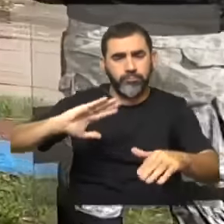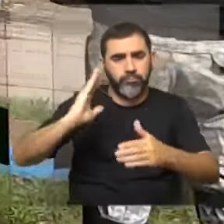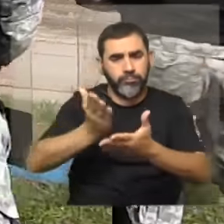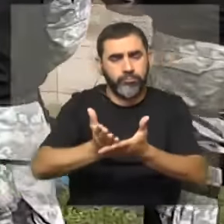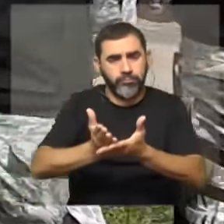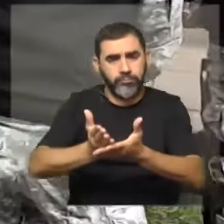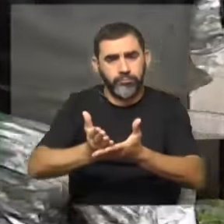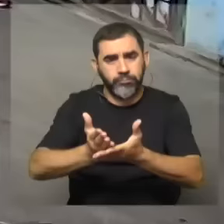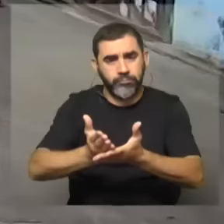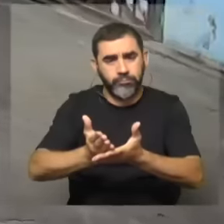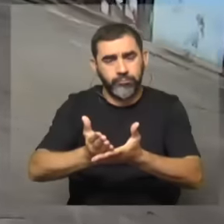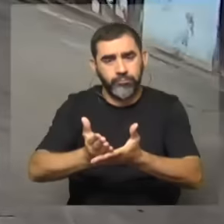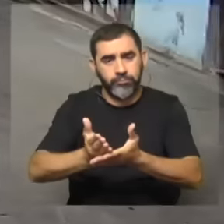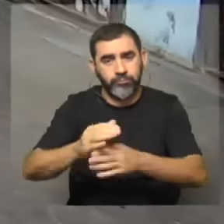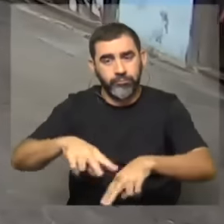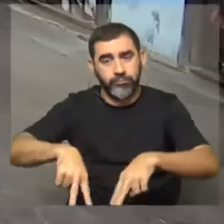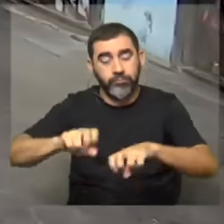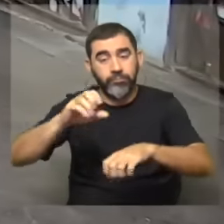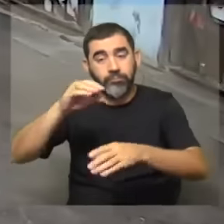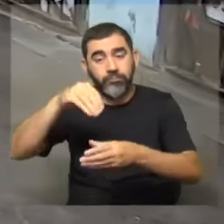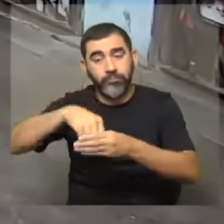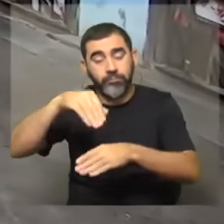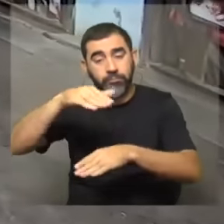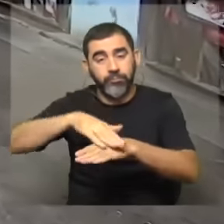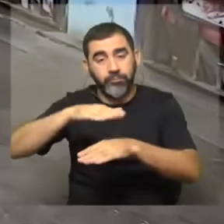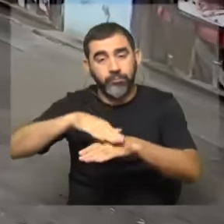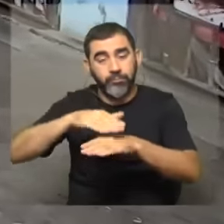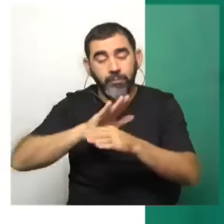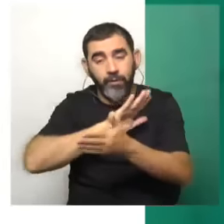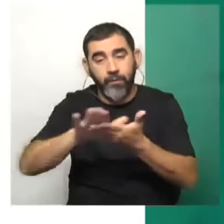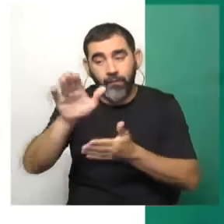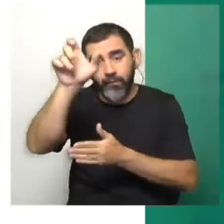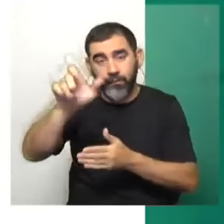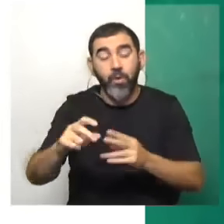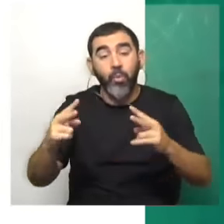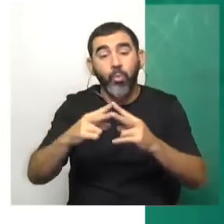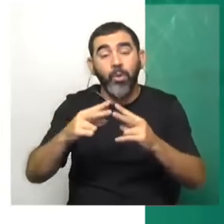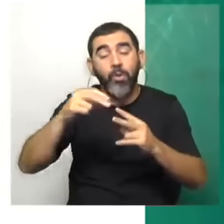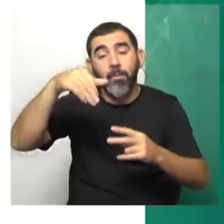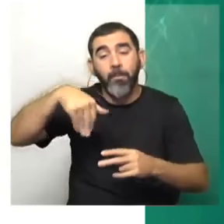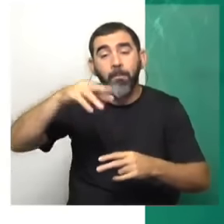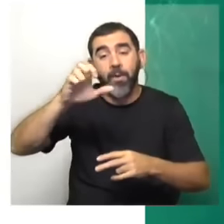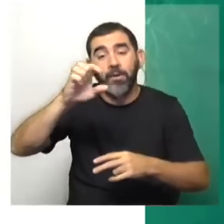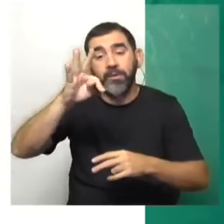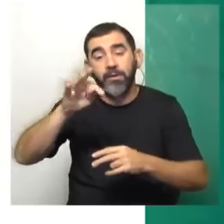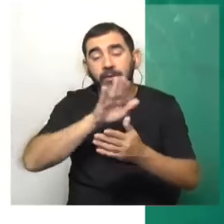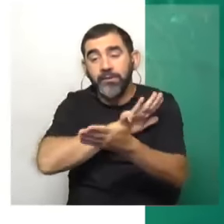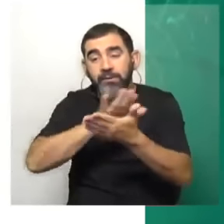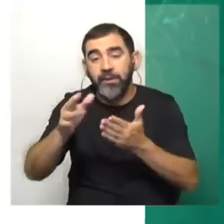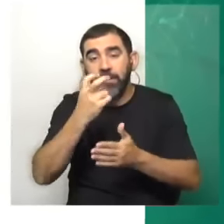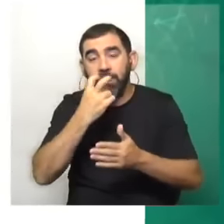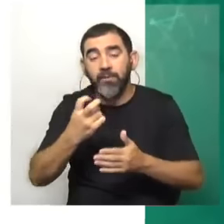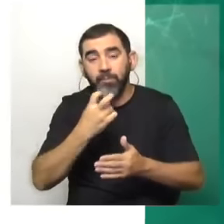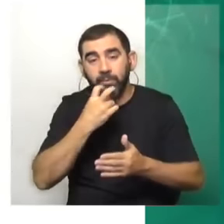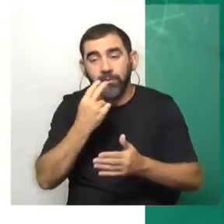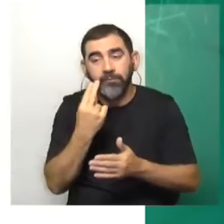instructora que tuvo a cargo la investigación interna sobre la fuga de Sebastián alberti Rossi el cuñado de marset que se fugó de ese peredo carcelario cuando